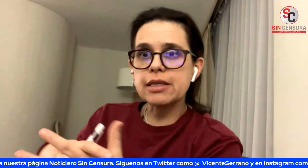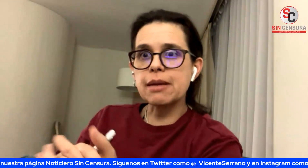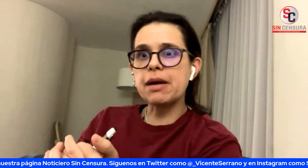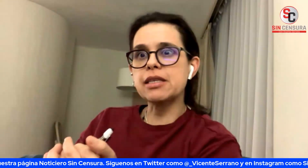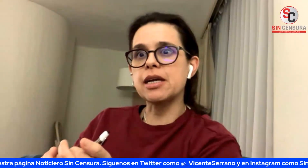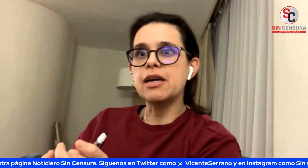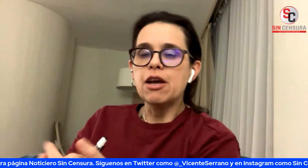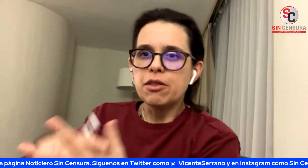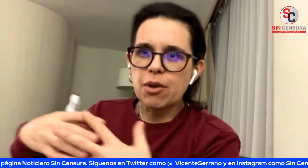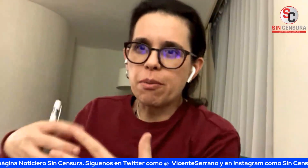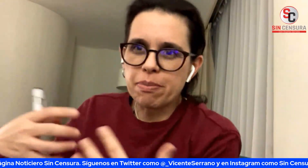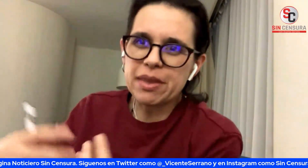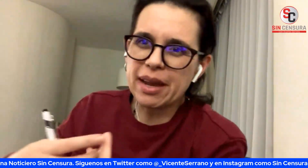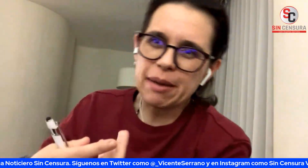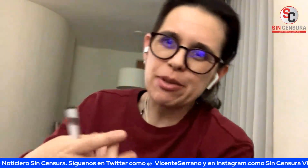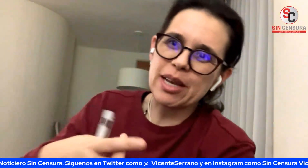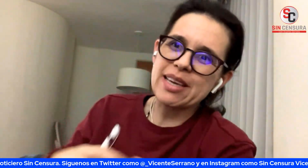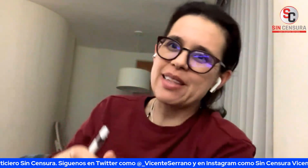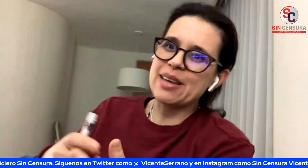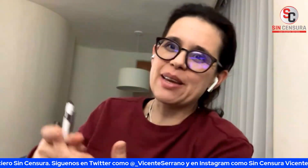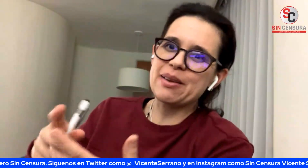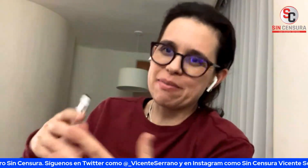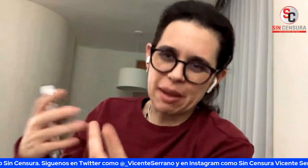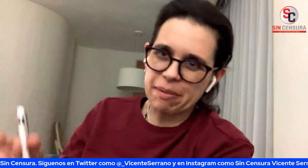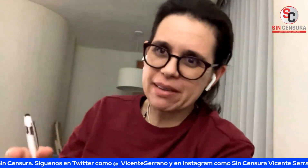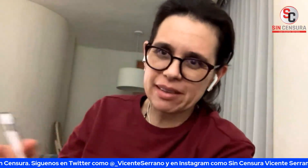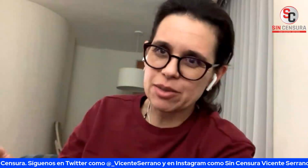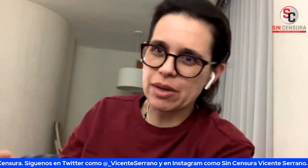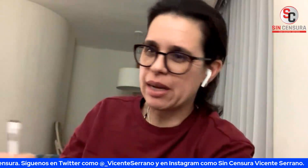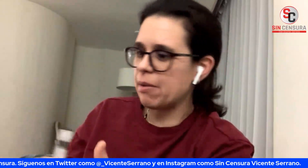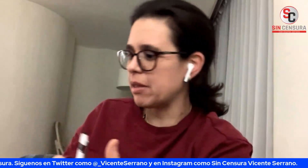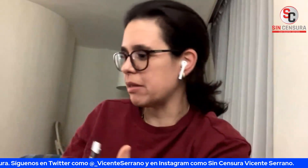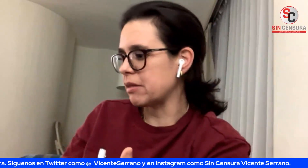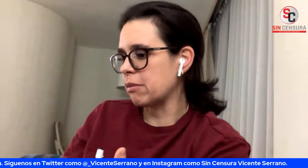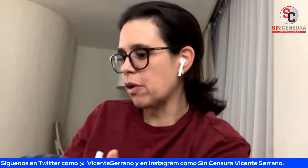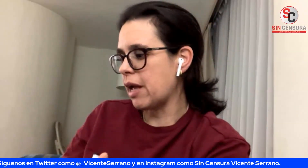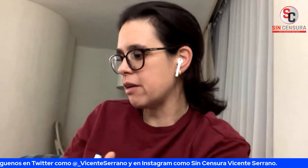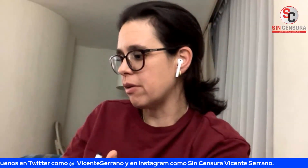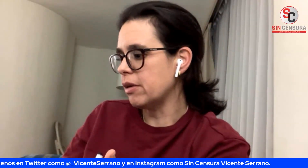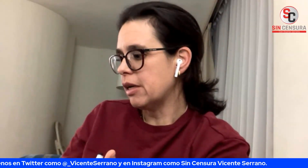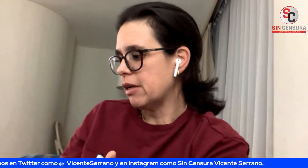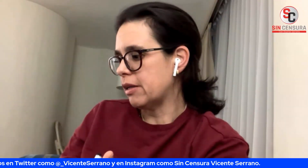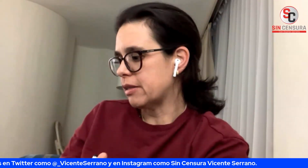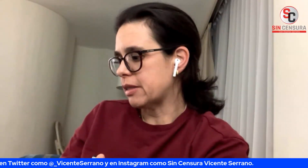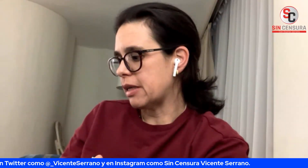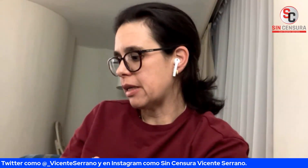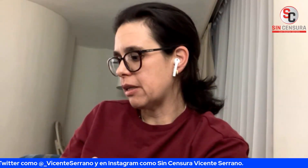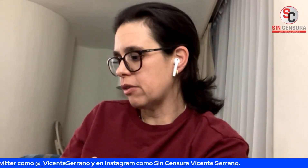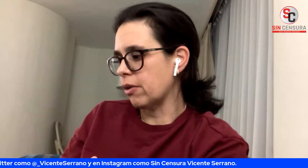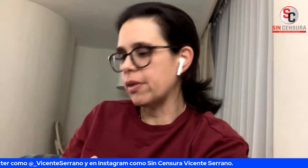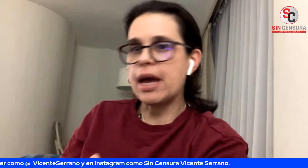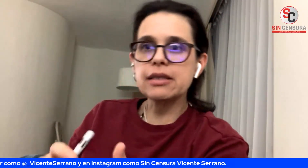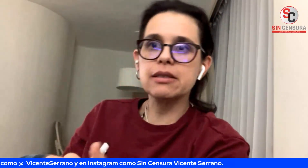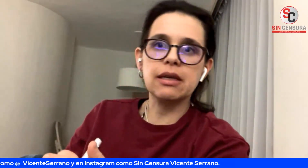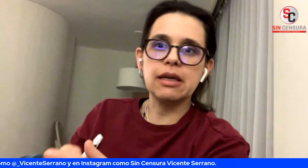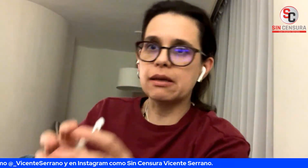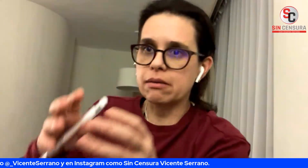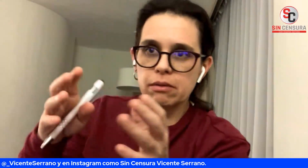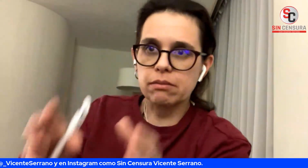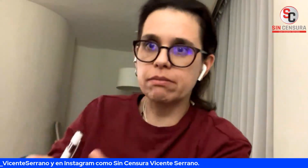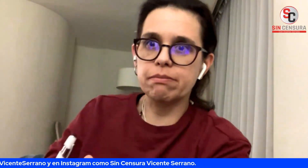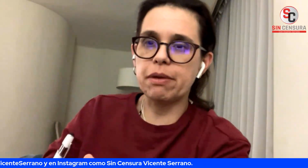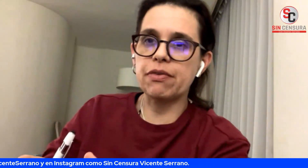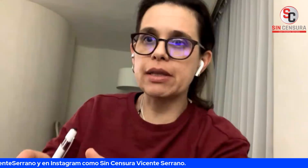alrededor de esta marcha? Digo, dejemos allá aparte esto que acaba de decir Molay, ¿no? Donde